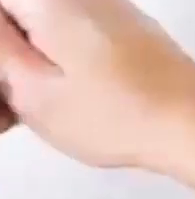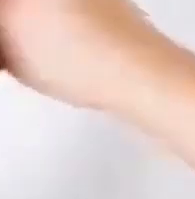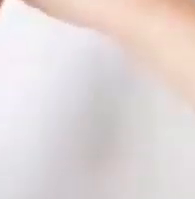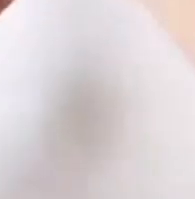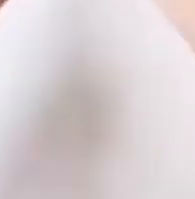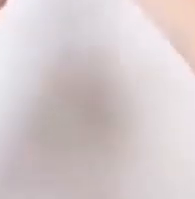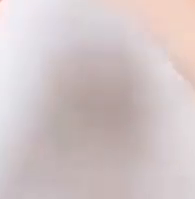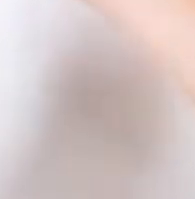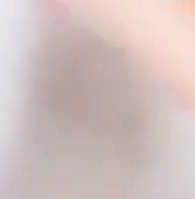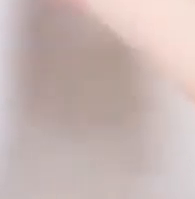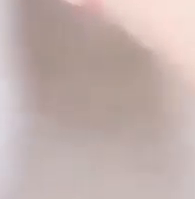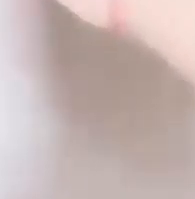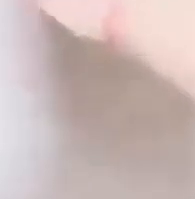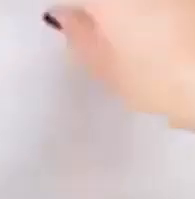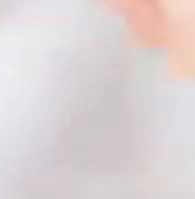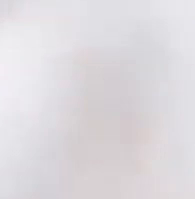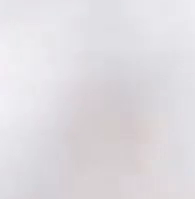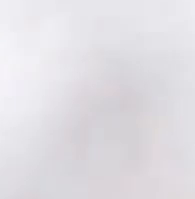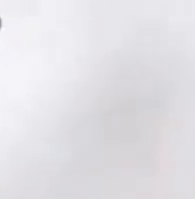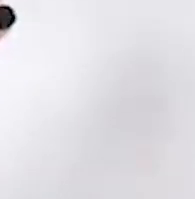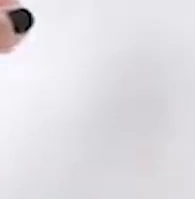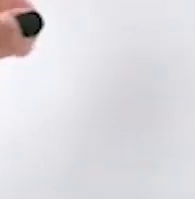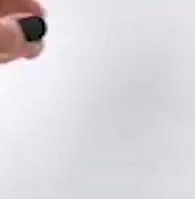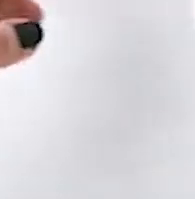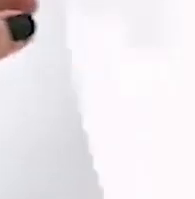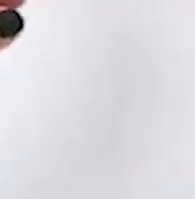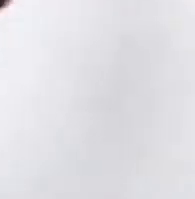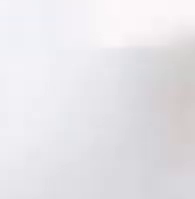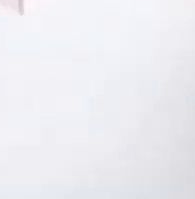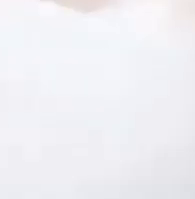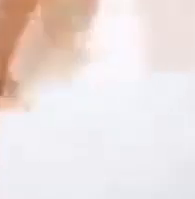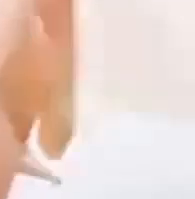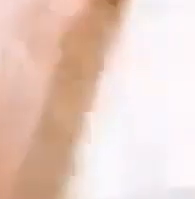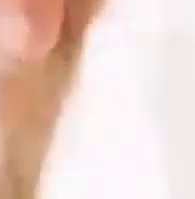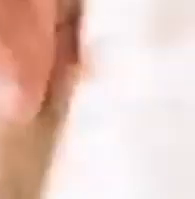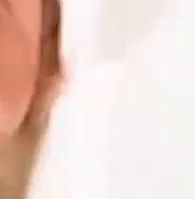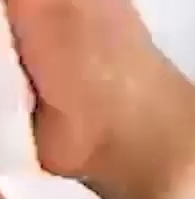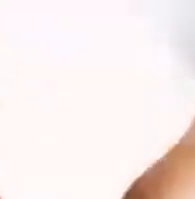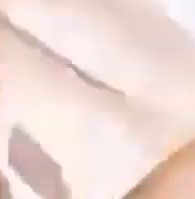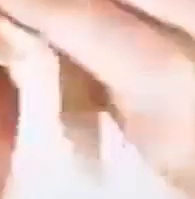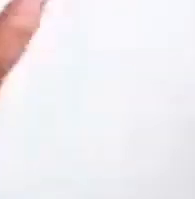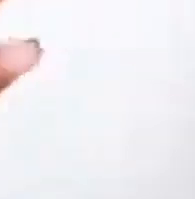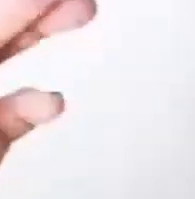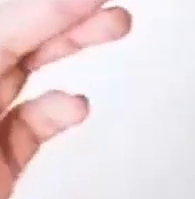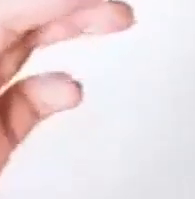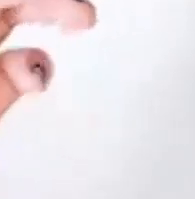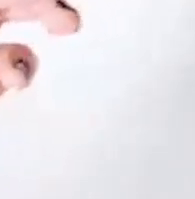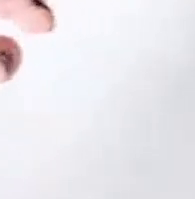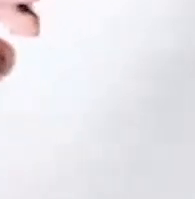viceversa. Enjuáguese las manos, séquese con una toalla y cierre el grifo usando una toalla.